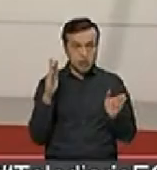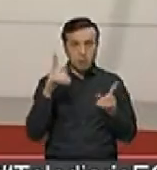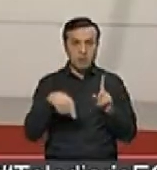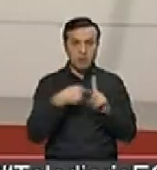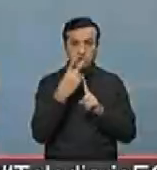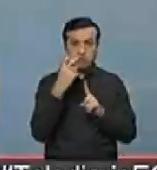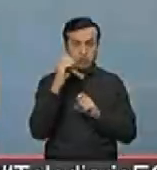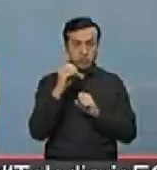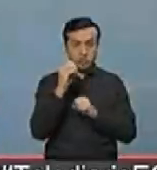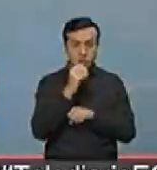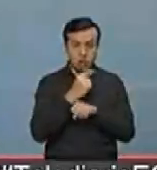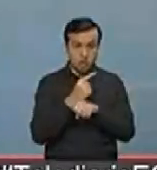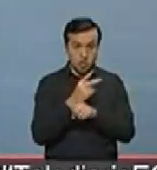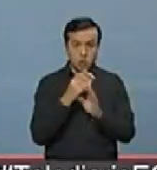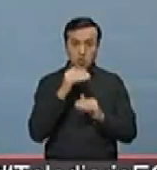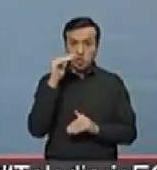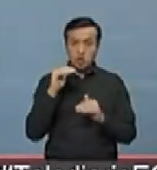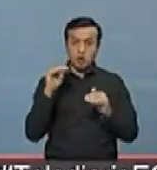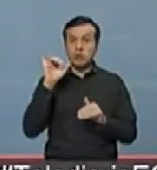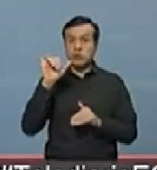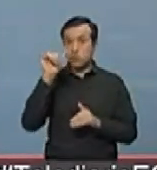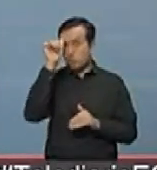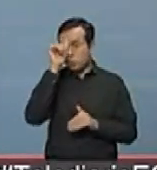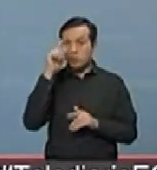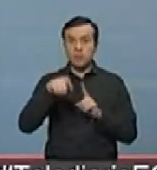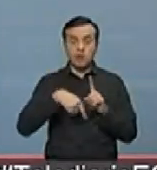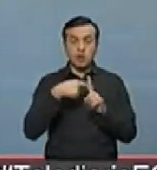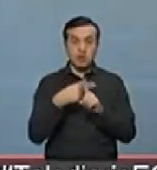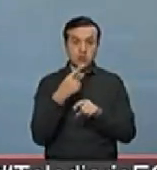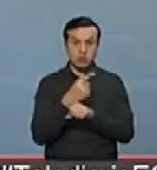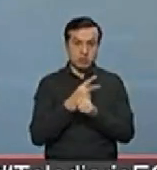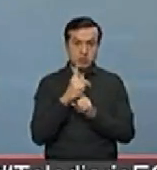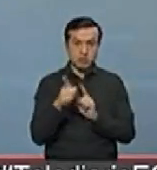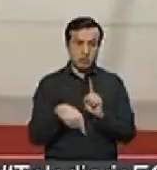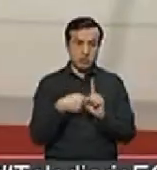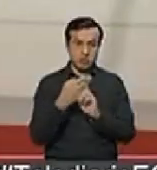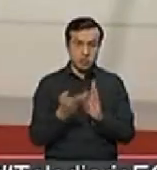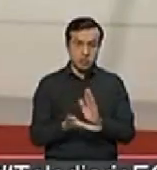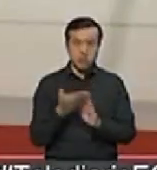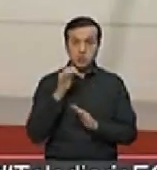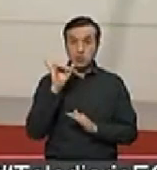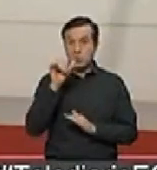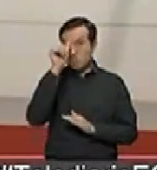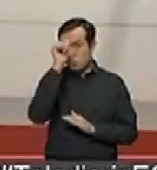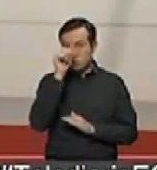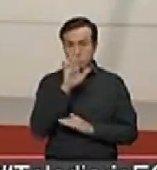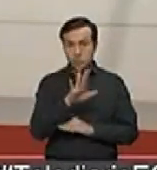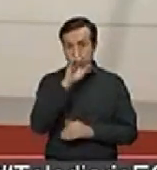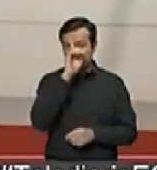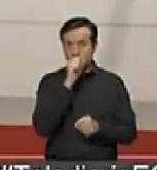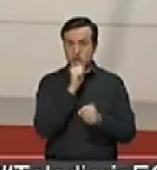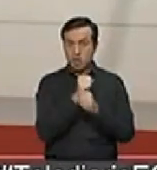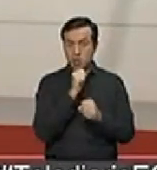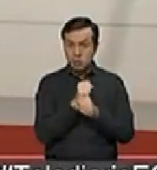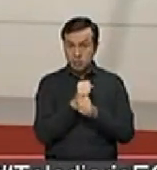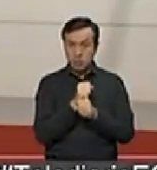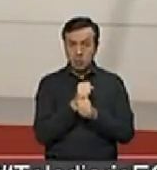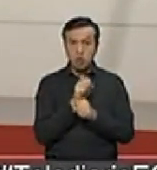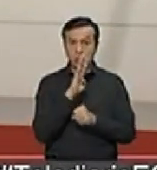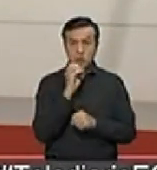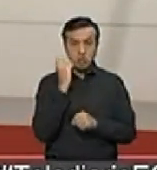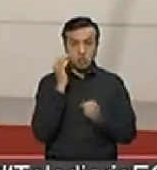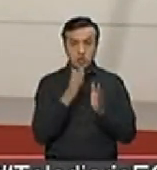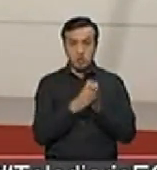12 horas. ¿Pero qué pasa los fines de semana? ¿Ya no entrarían a hacer horas con recargo las que se trabajan? Bueno, los días fines de recargo, cuando usted labore dentro de sus 40